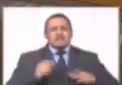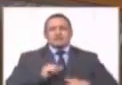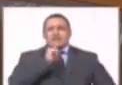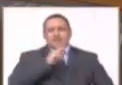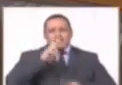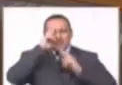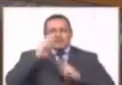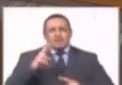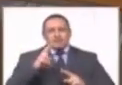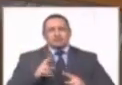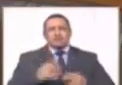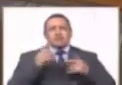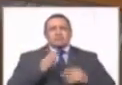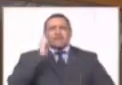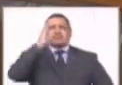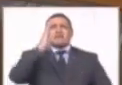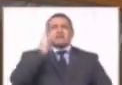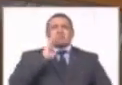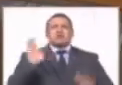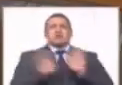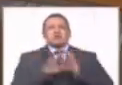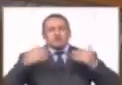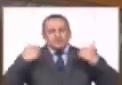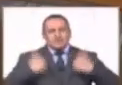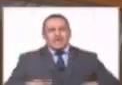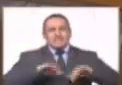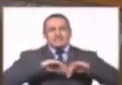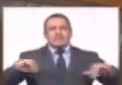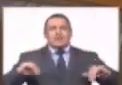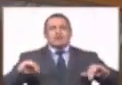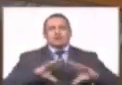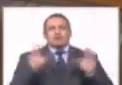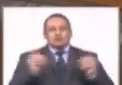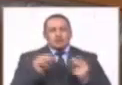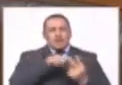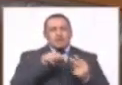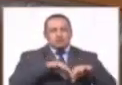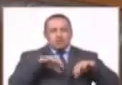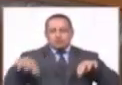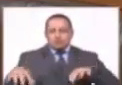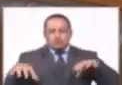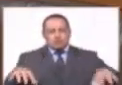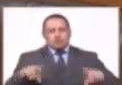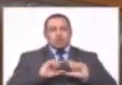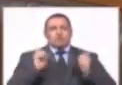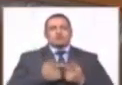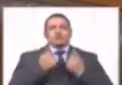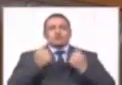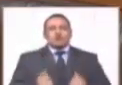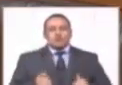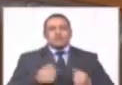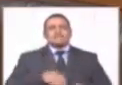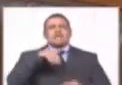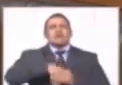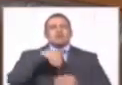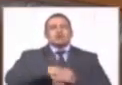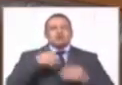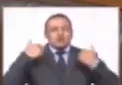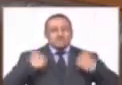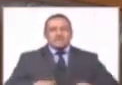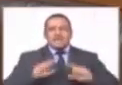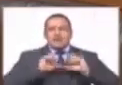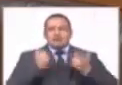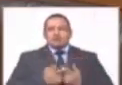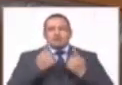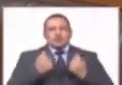falta de respeto imponer cuando ya se han separado ambas cosas en la Comisión de Economía y se votó en la Comisión